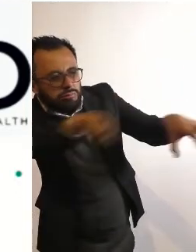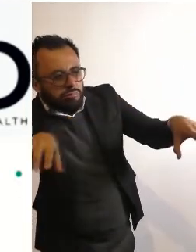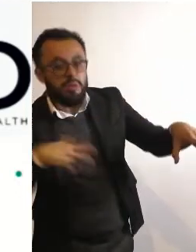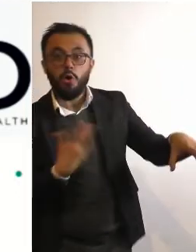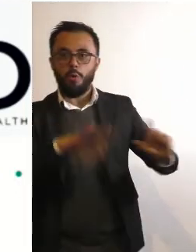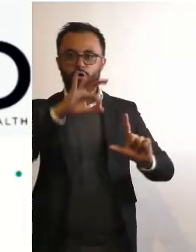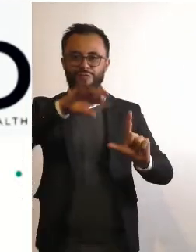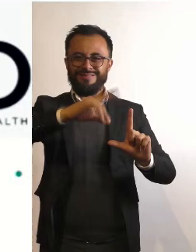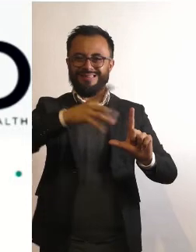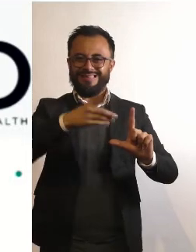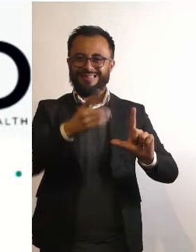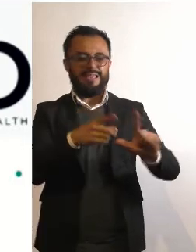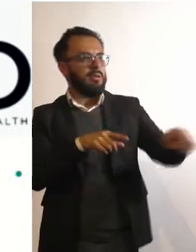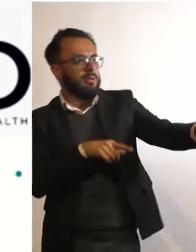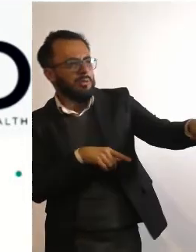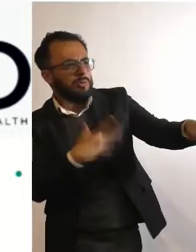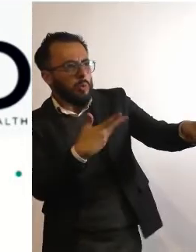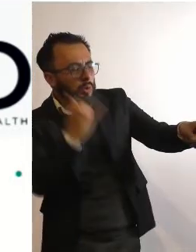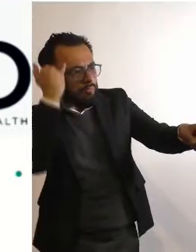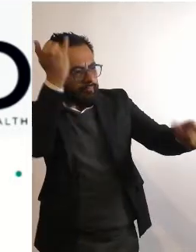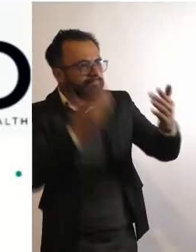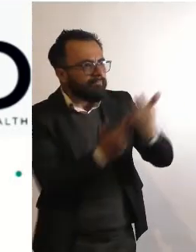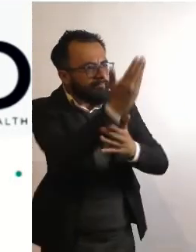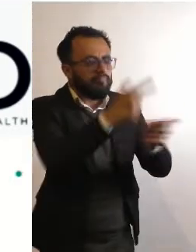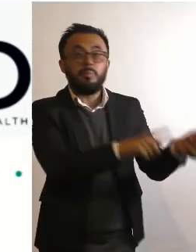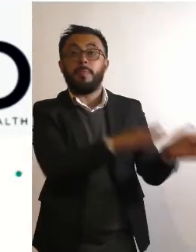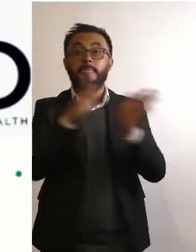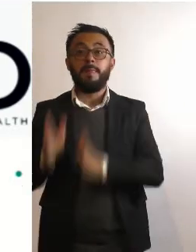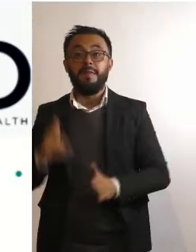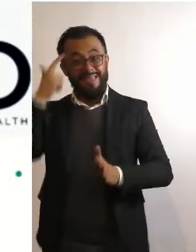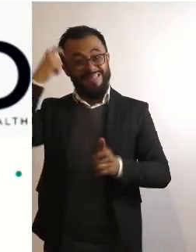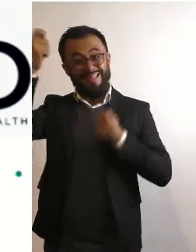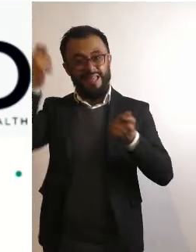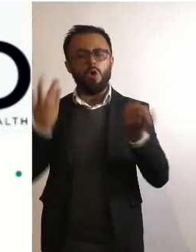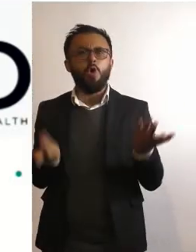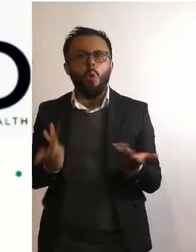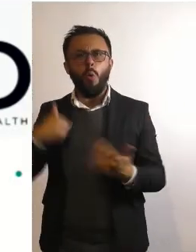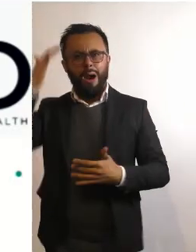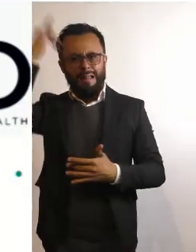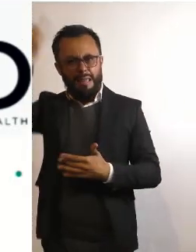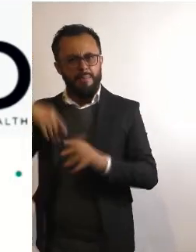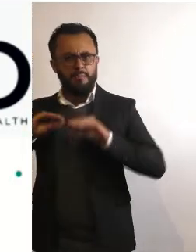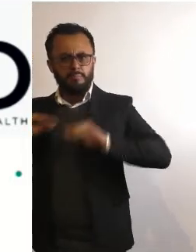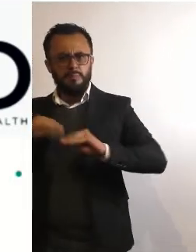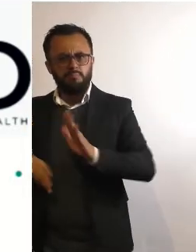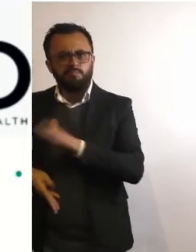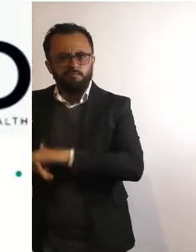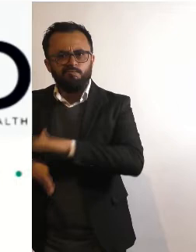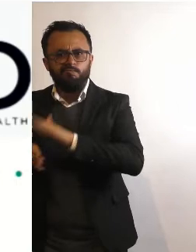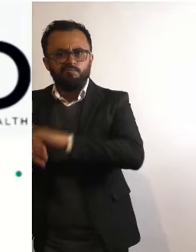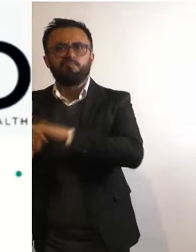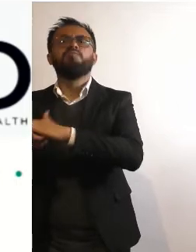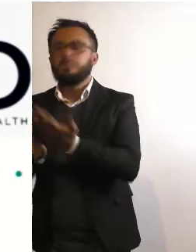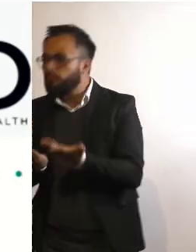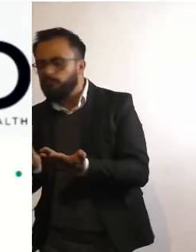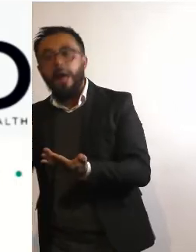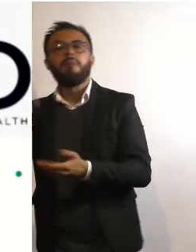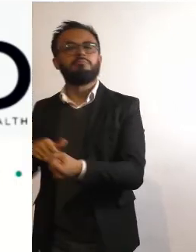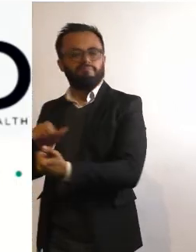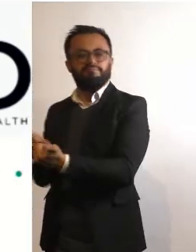la Estrategia de Continuidad Académica y la Estrategia de Transformación Académica. Fuimos apoyados por el HOP para estos